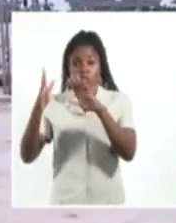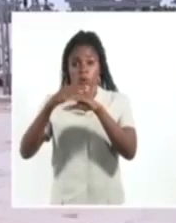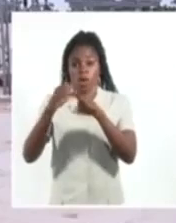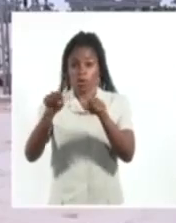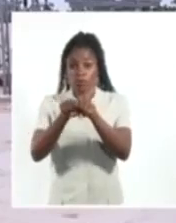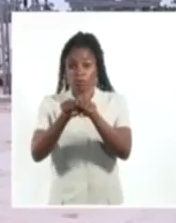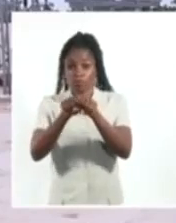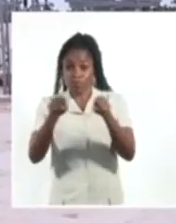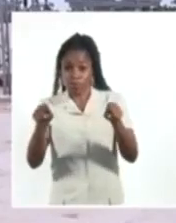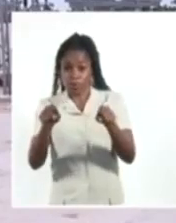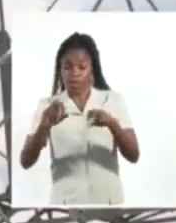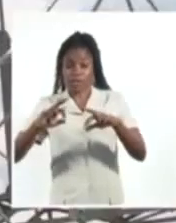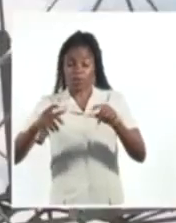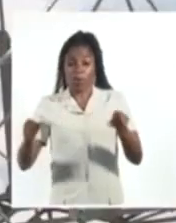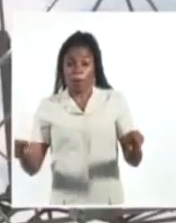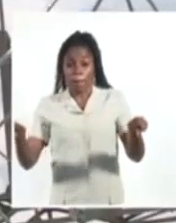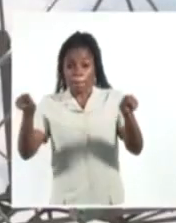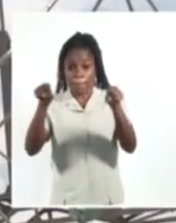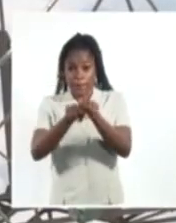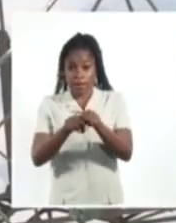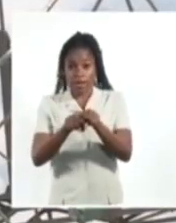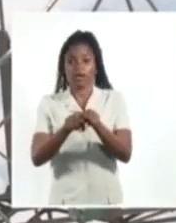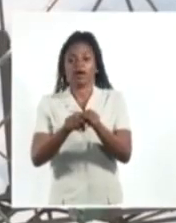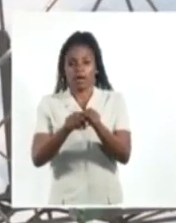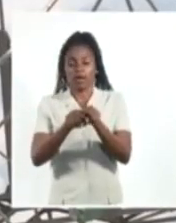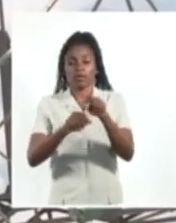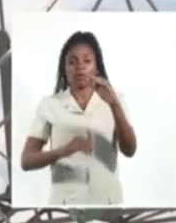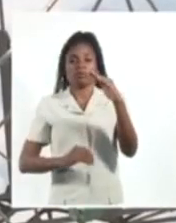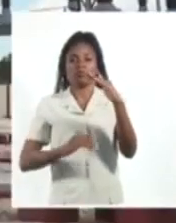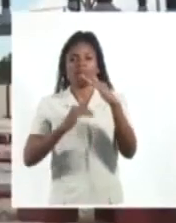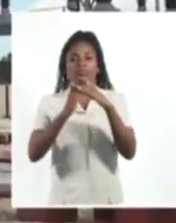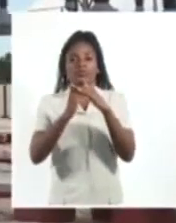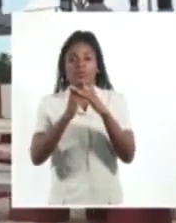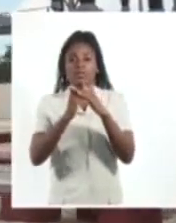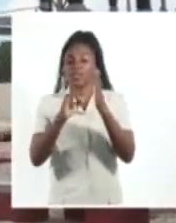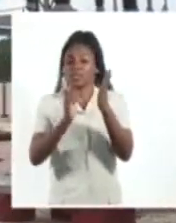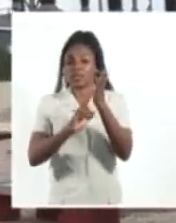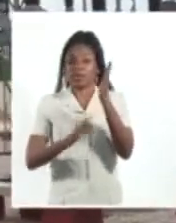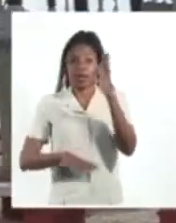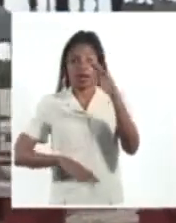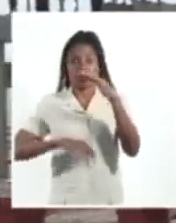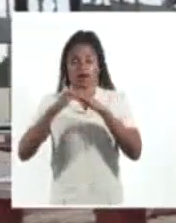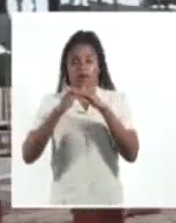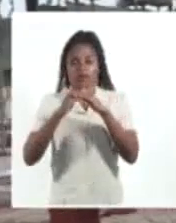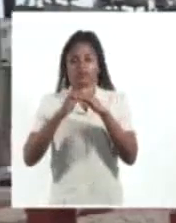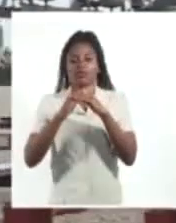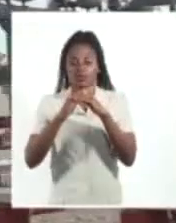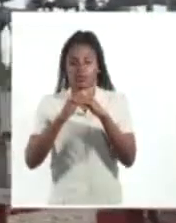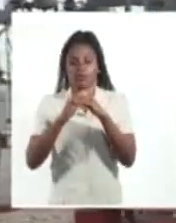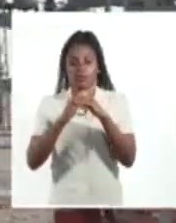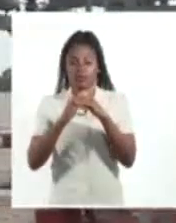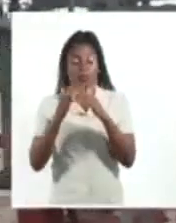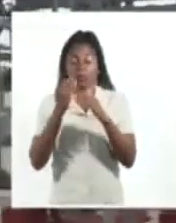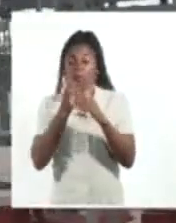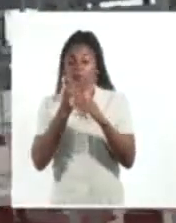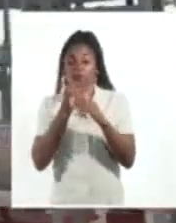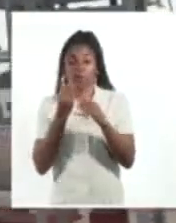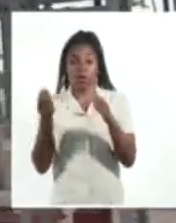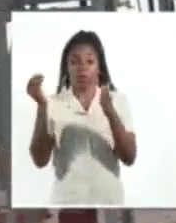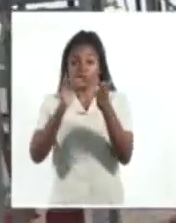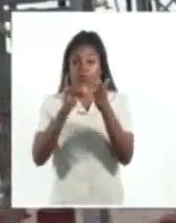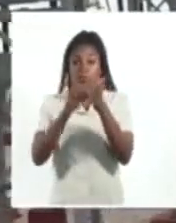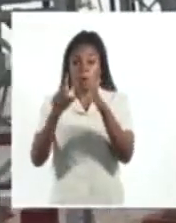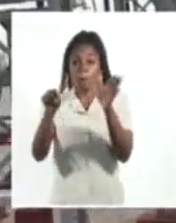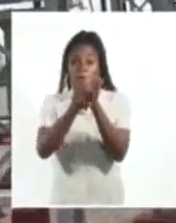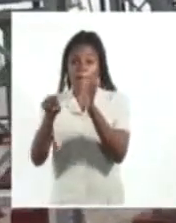Cuando se reconectan nuevamente, hay una alta coincidencia de las cargas de esos circuitos, se conectan muchos equipos al mismo tiempo y también